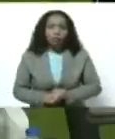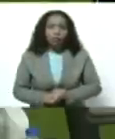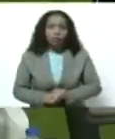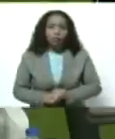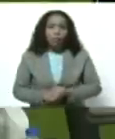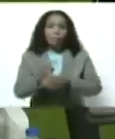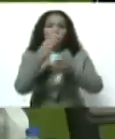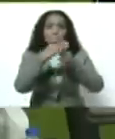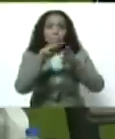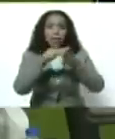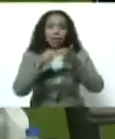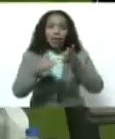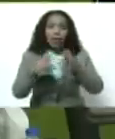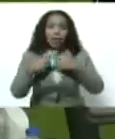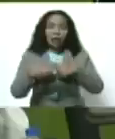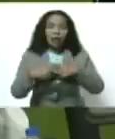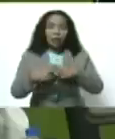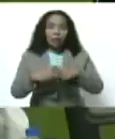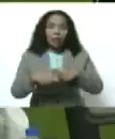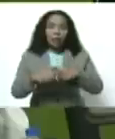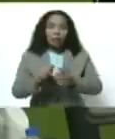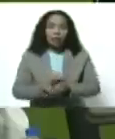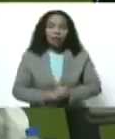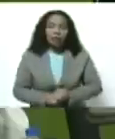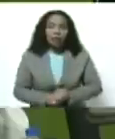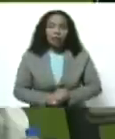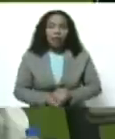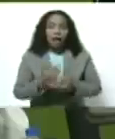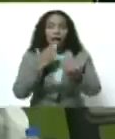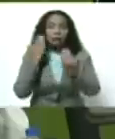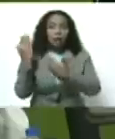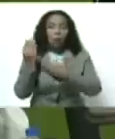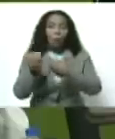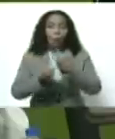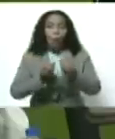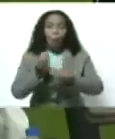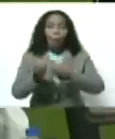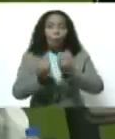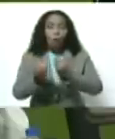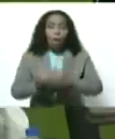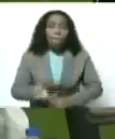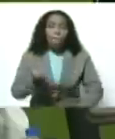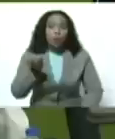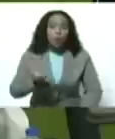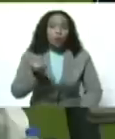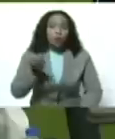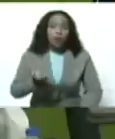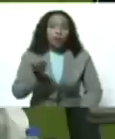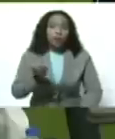equipos, PPIs, así como, muy importante,